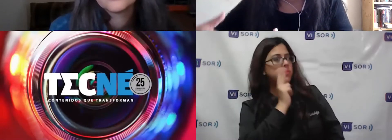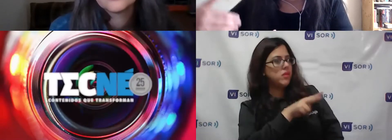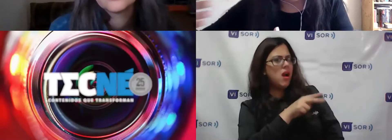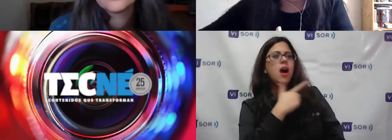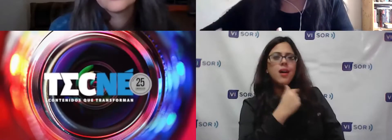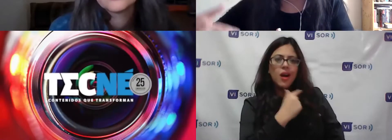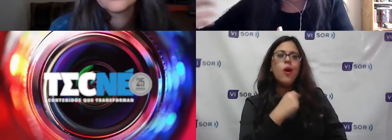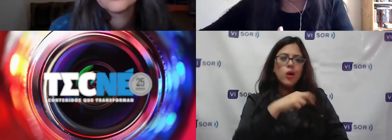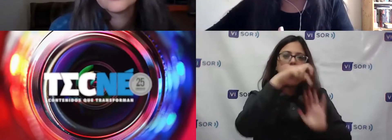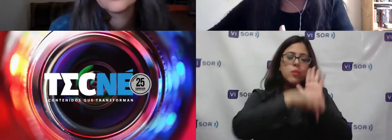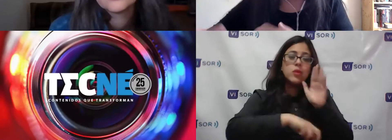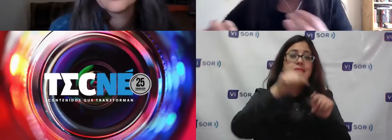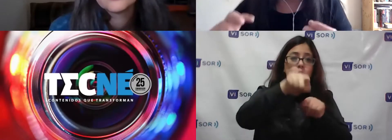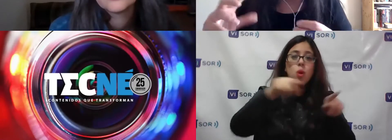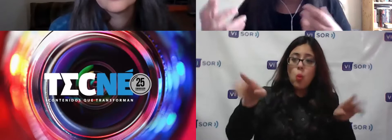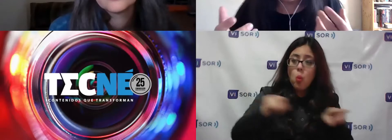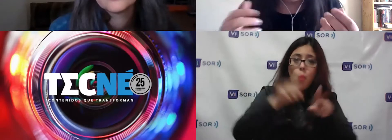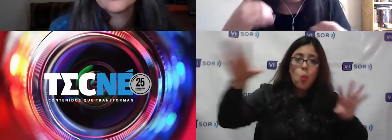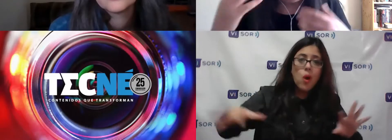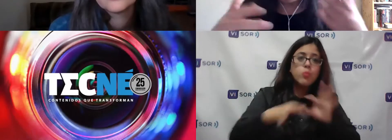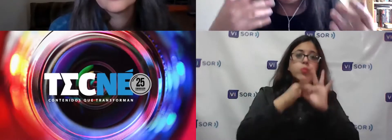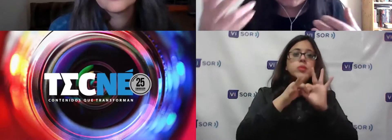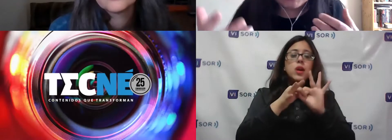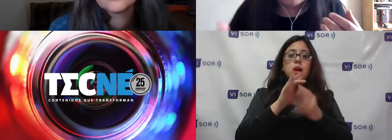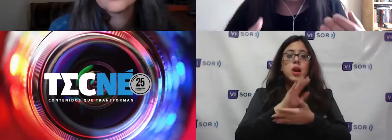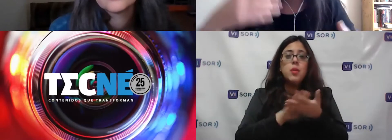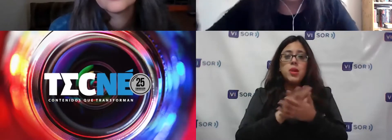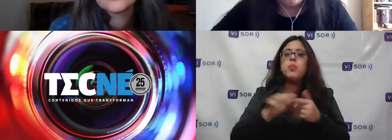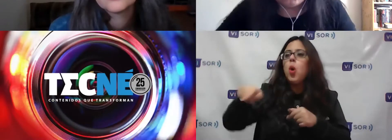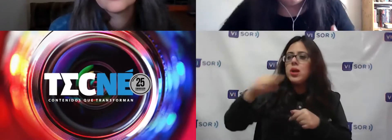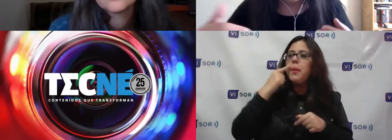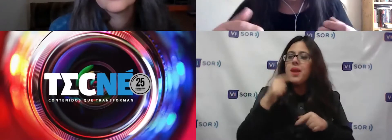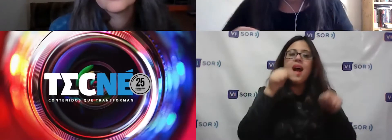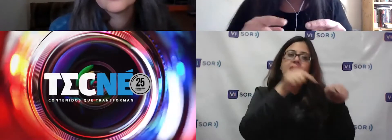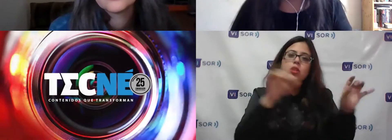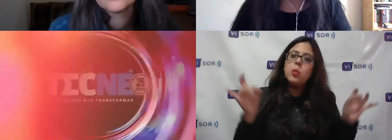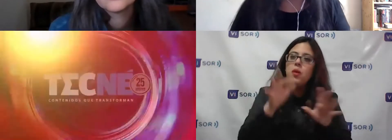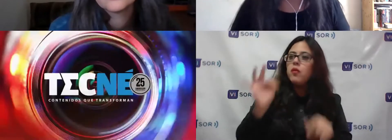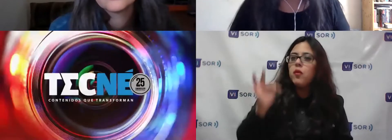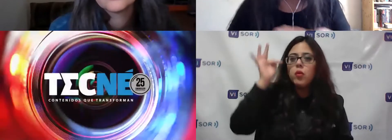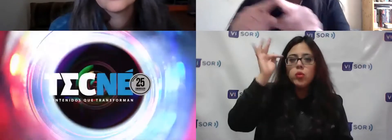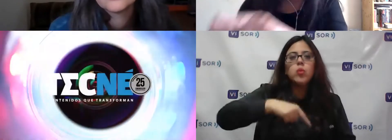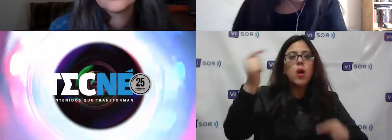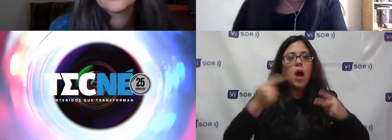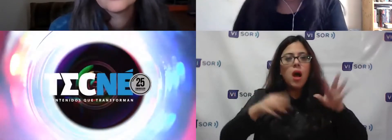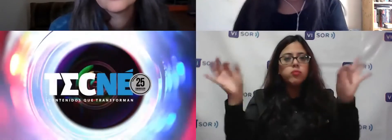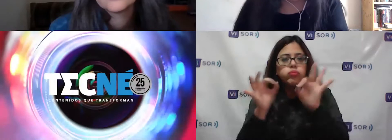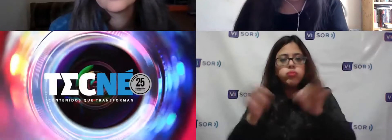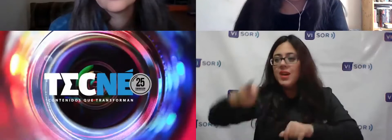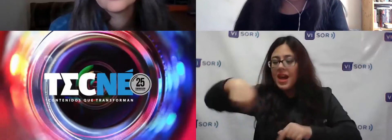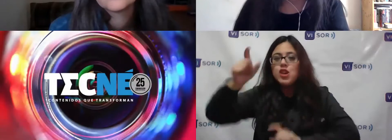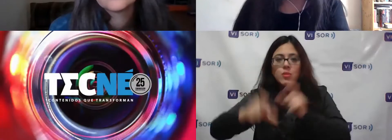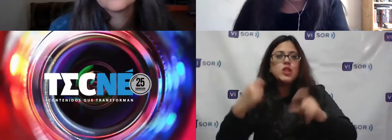situ las vas incorporando a alguna manera dándole a conocer por último hoy eta está en el futuro esas personas van a ser tus mejores ayuda